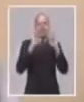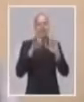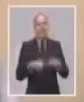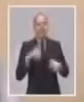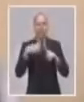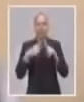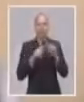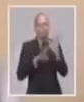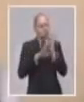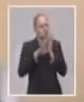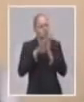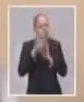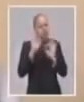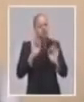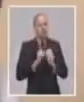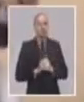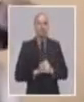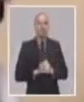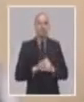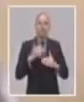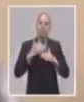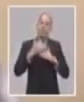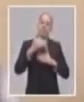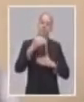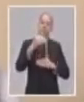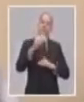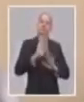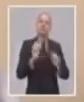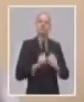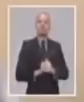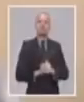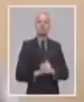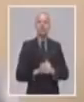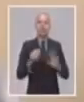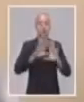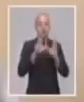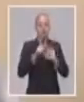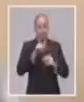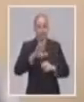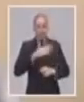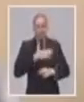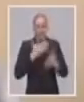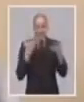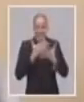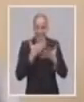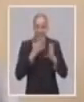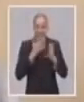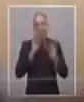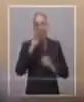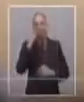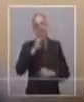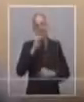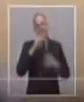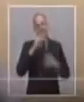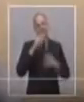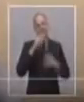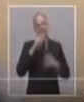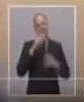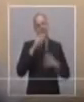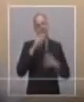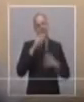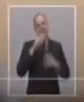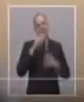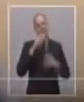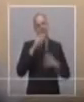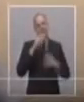todas, absolutamente todas, están subordinadas al complejo cibermilitar industrial de los Estados Unidos. ¿What? Por eso fue que lo